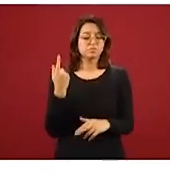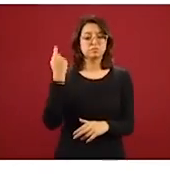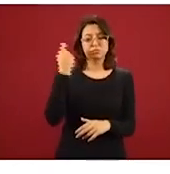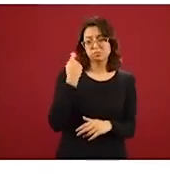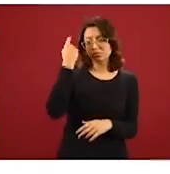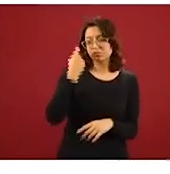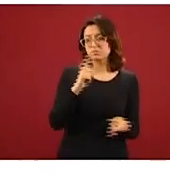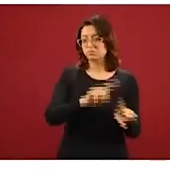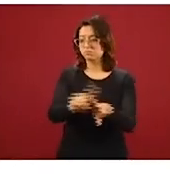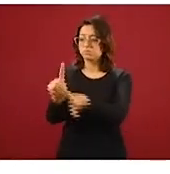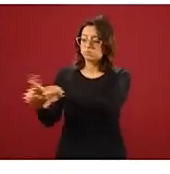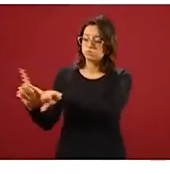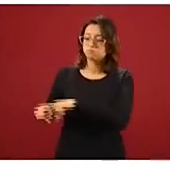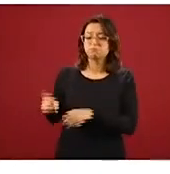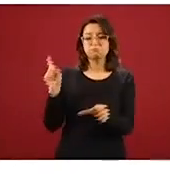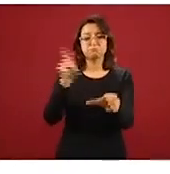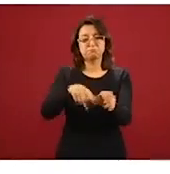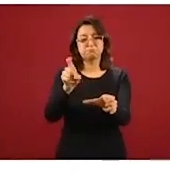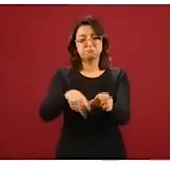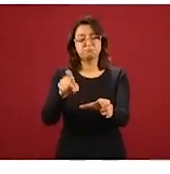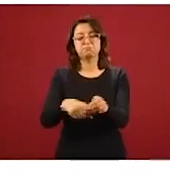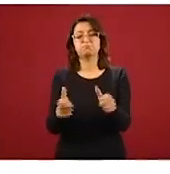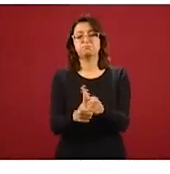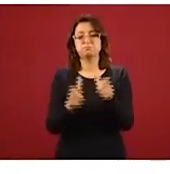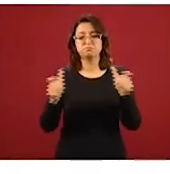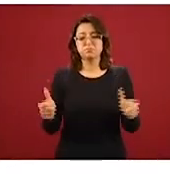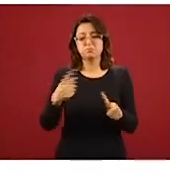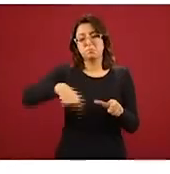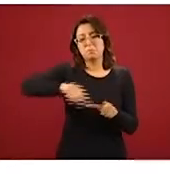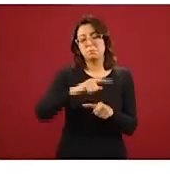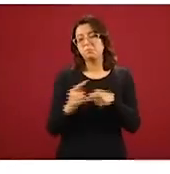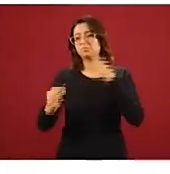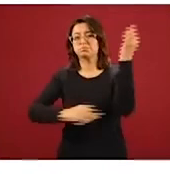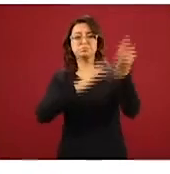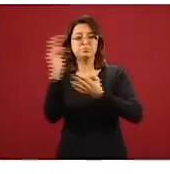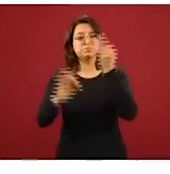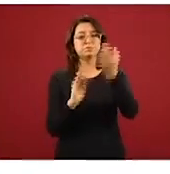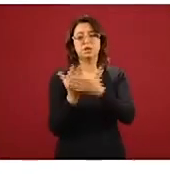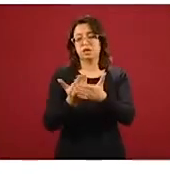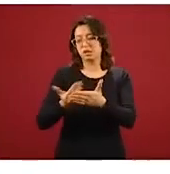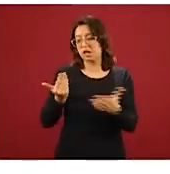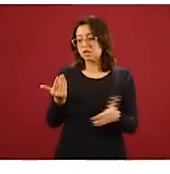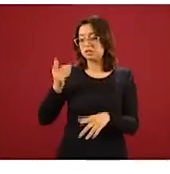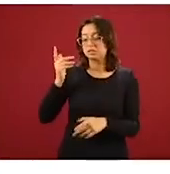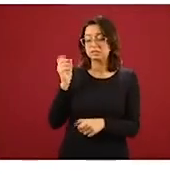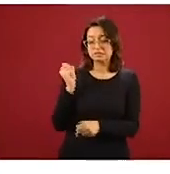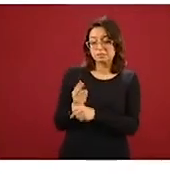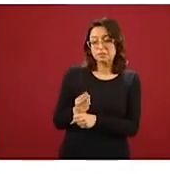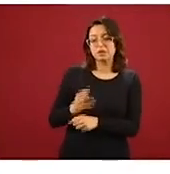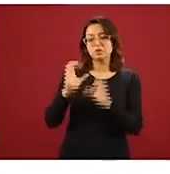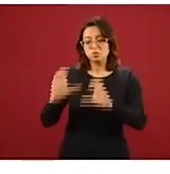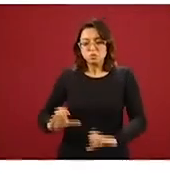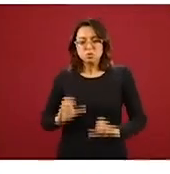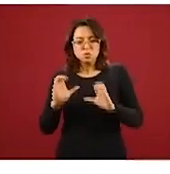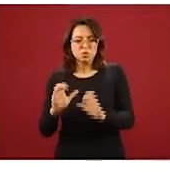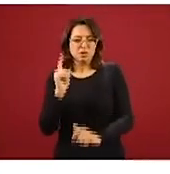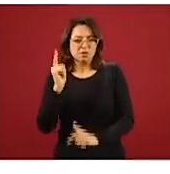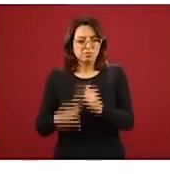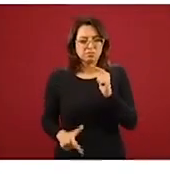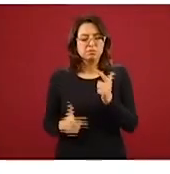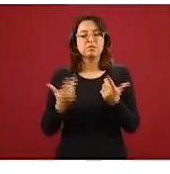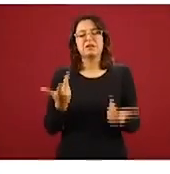etcétera, se ha orientado a hacer prevención, una actividad que el ISSSTE hacía, pero no de manera muy extensiva. Y lo